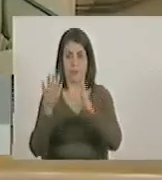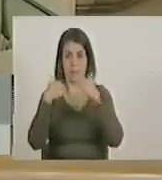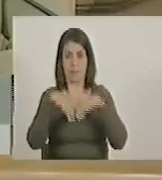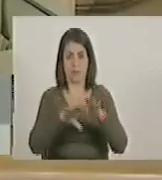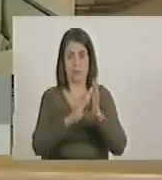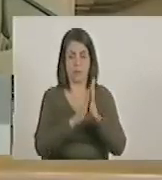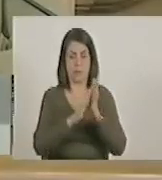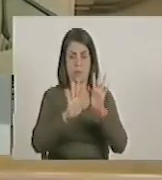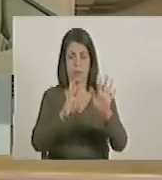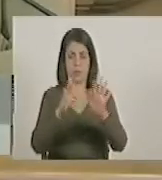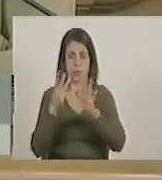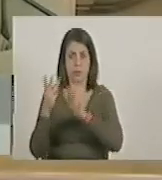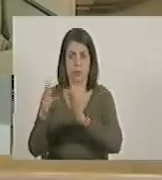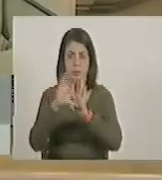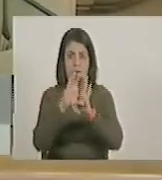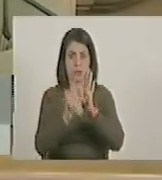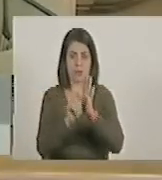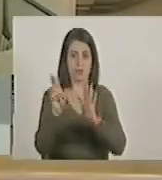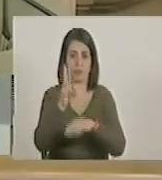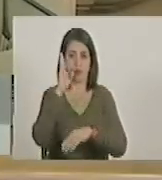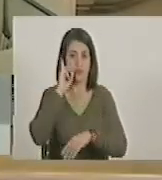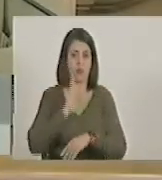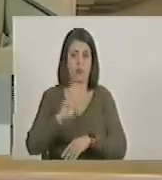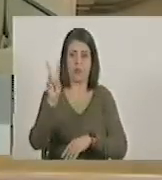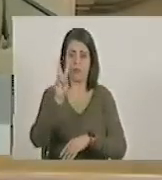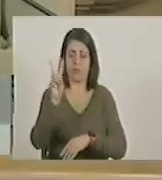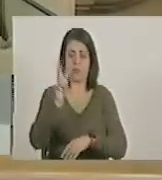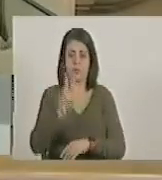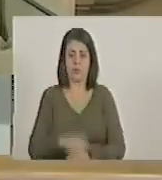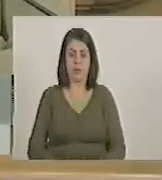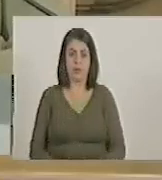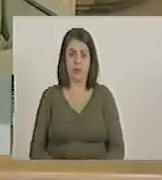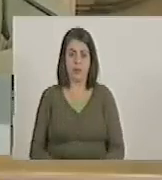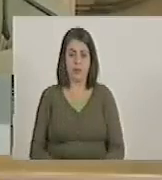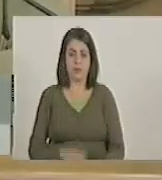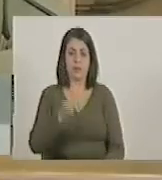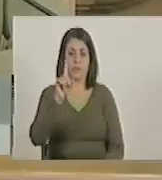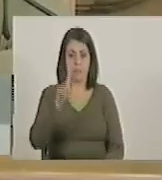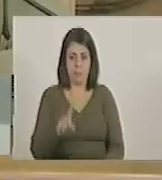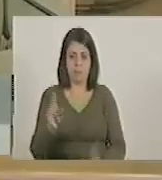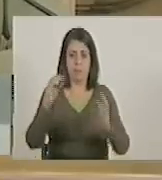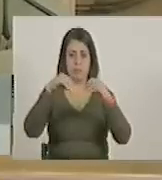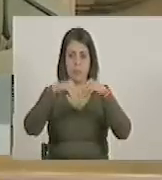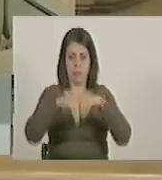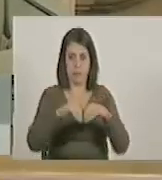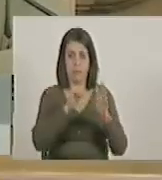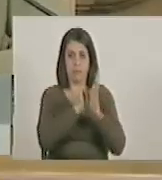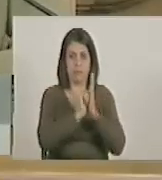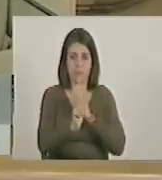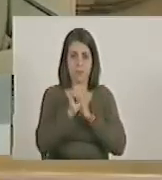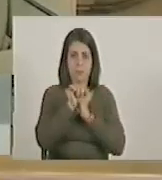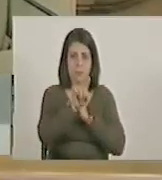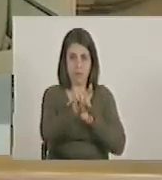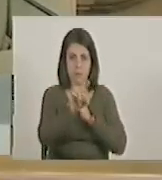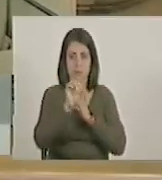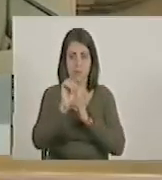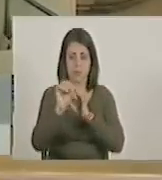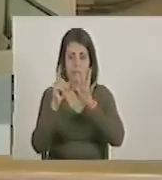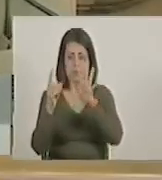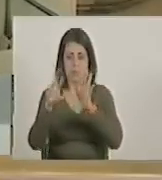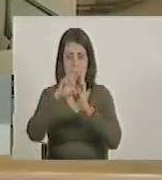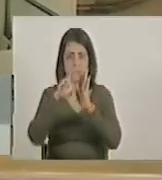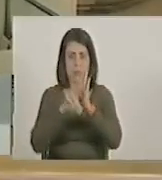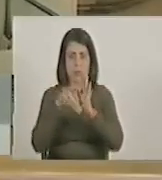numeral 18, de la Constitución de la República Bolivariana de Venezuela, en concordancia con el artículo 106